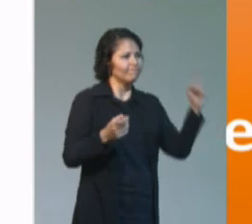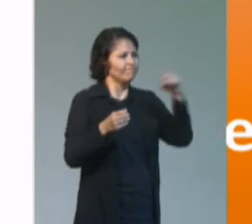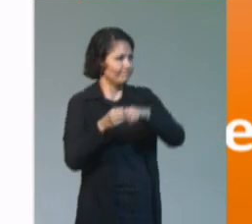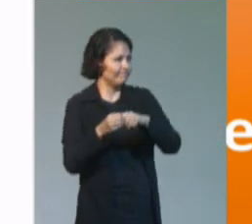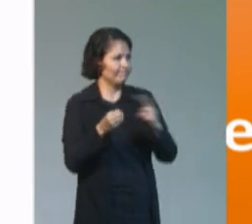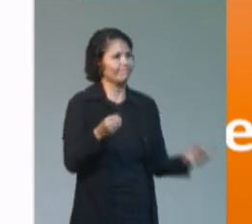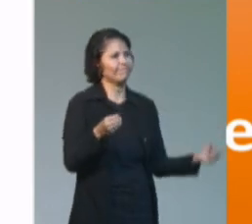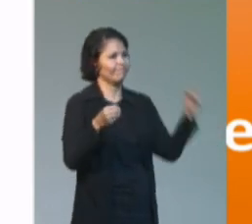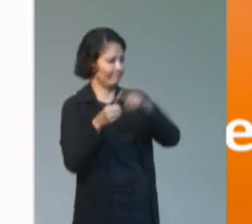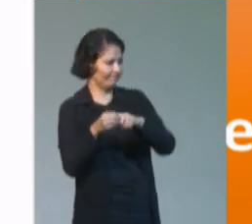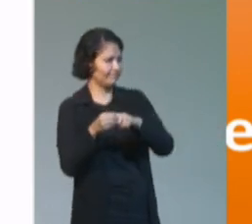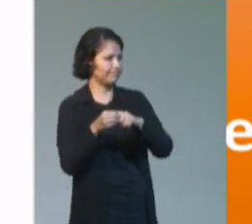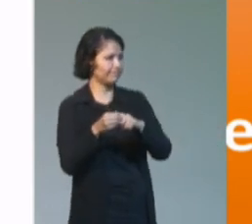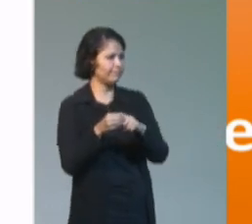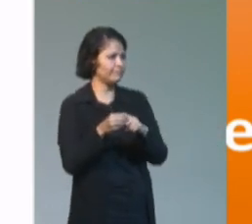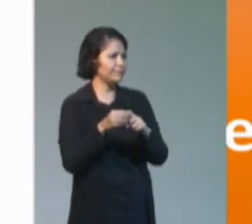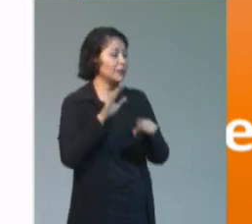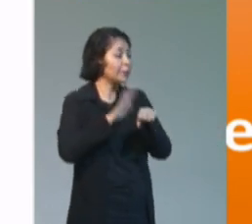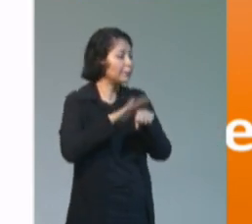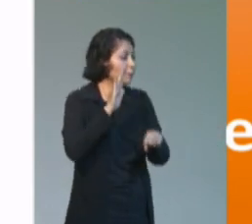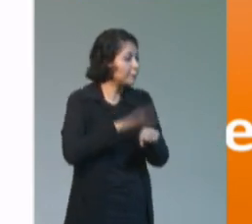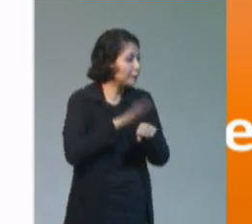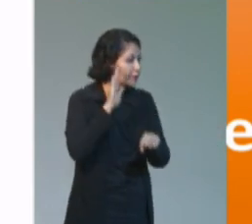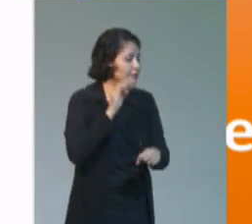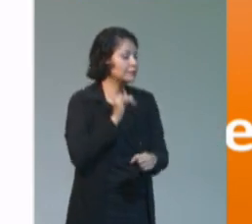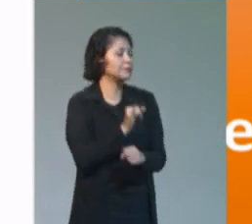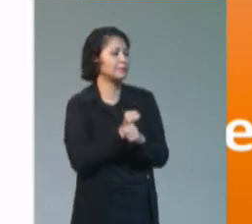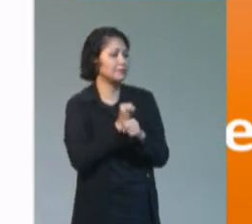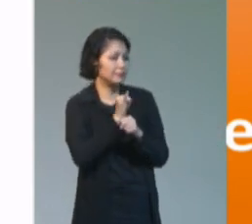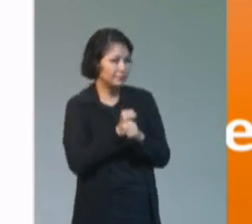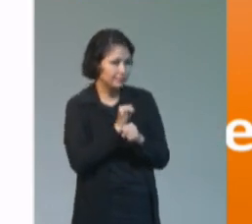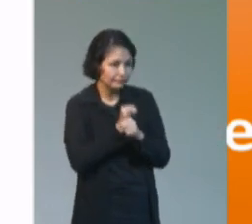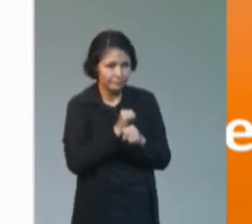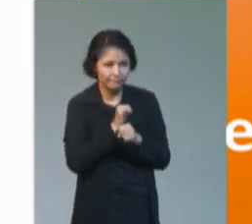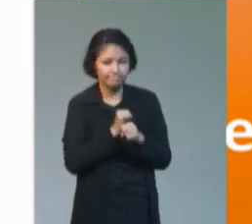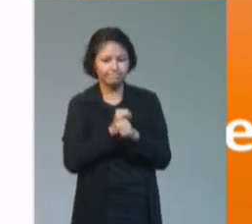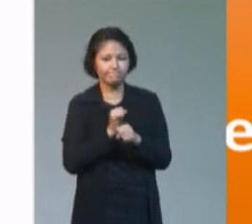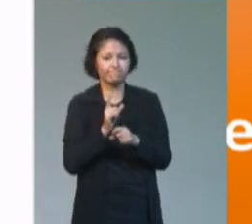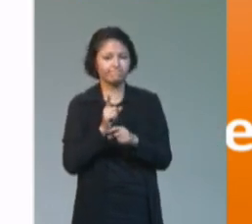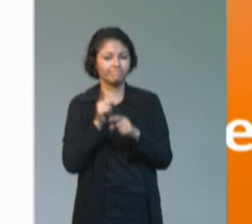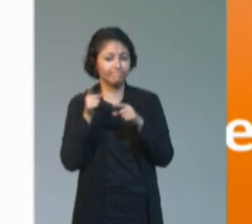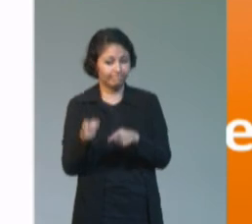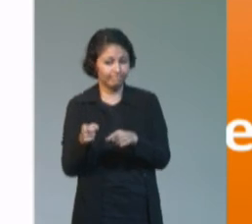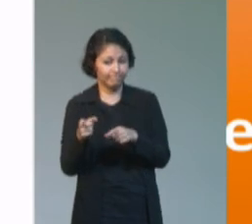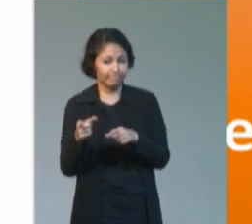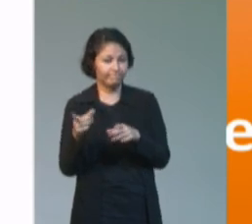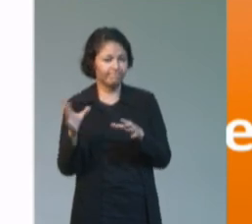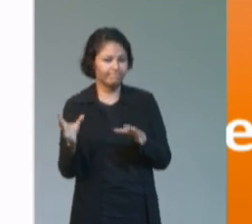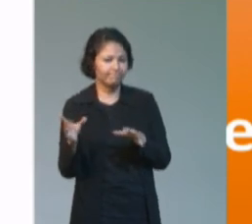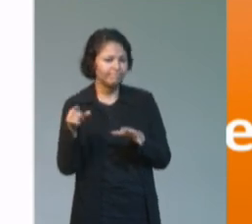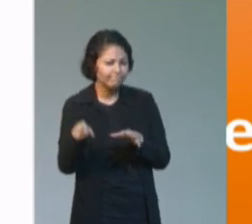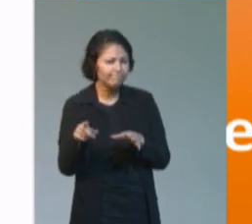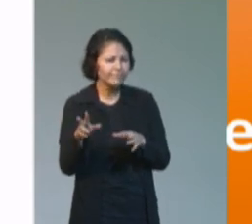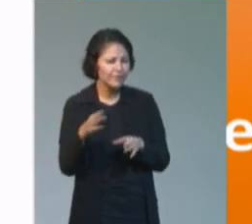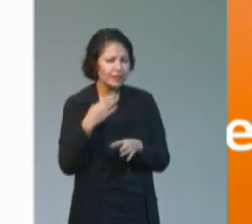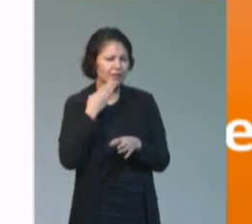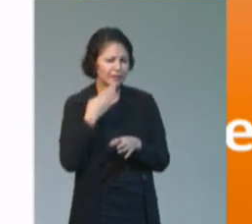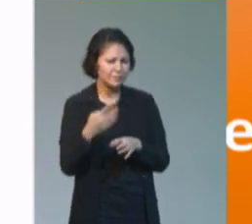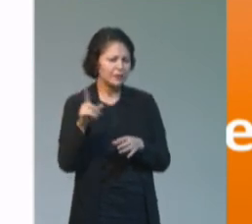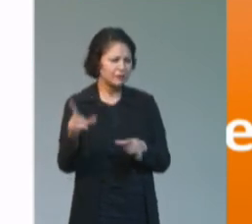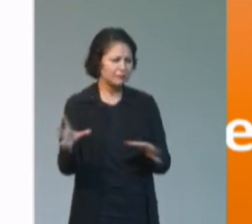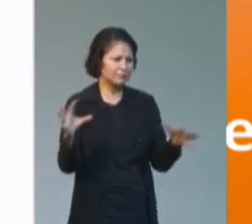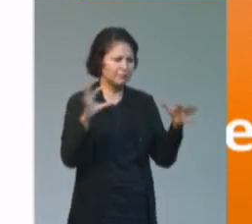investigaciones que se llevan a cabo ponen de manifiesto que hay una similitud una gran realidad una gran